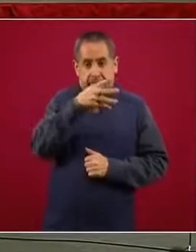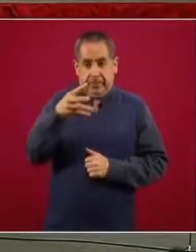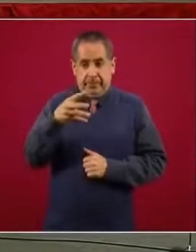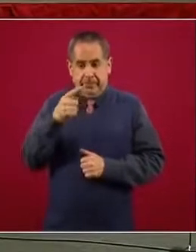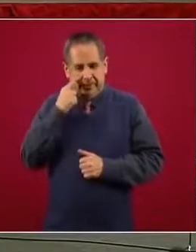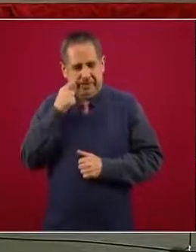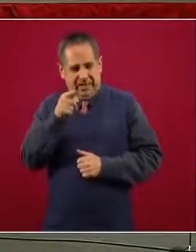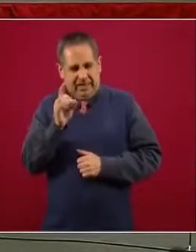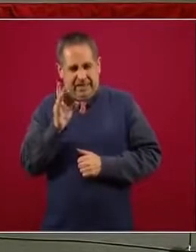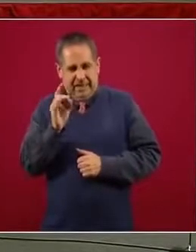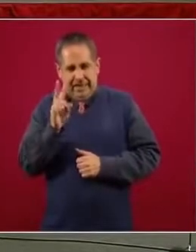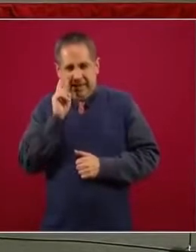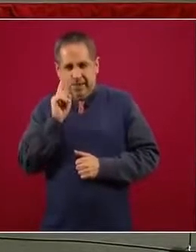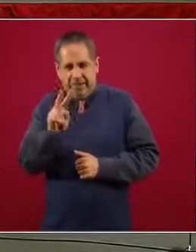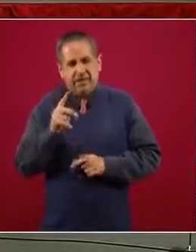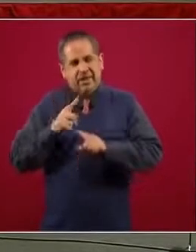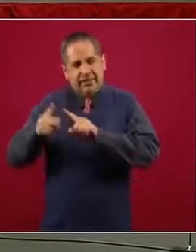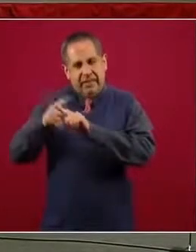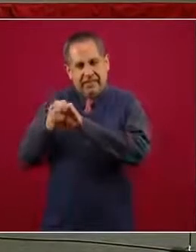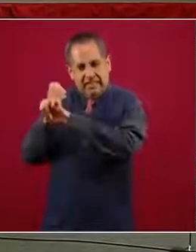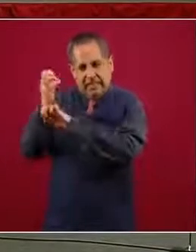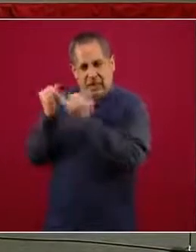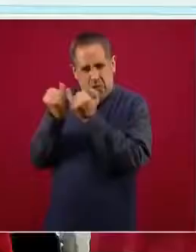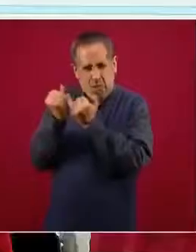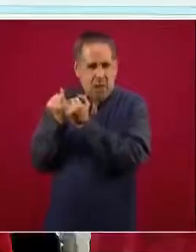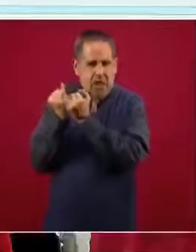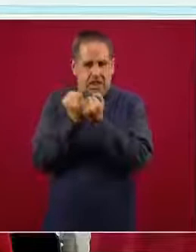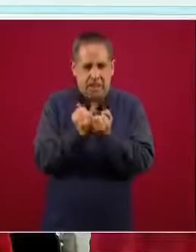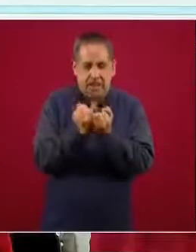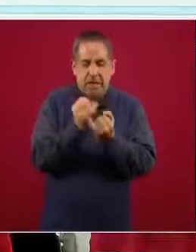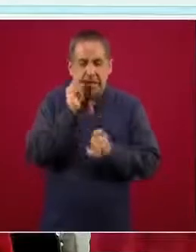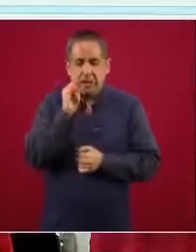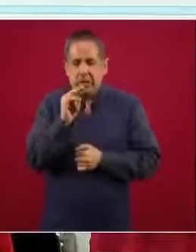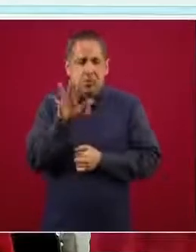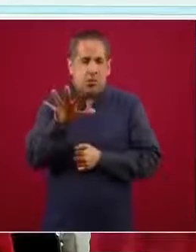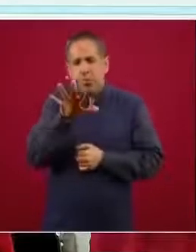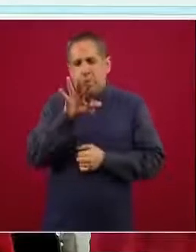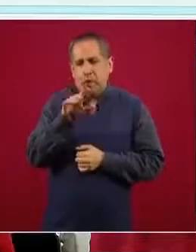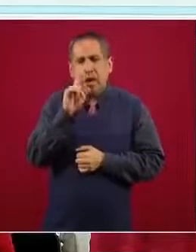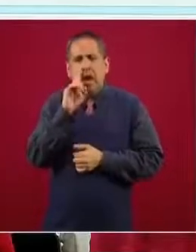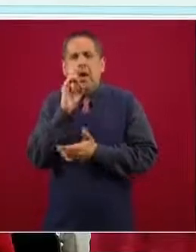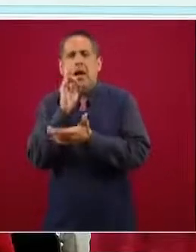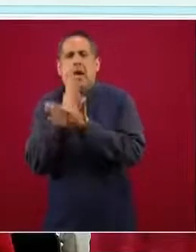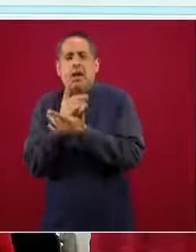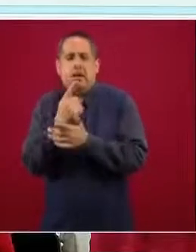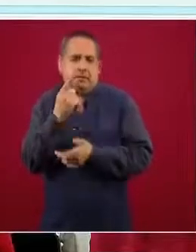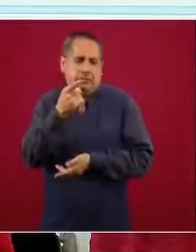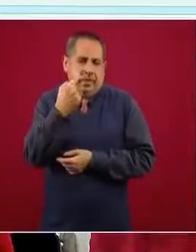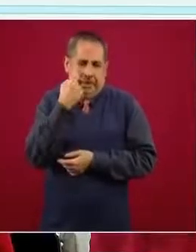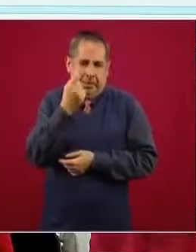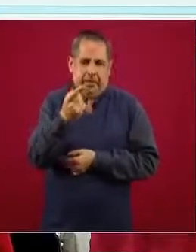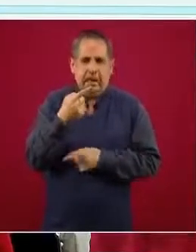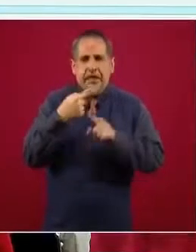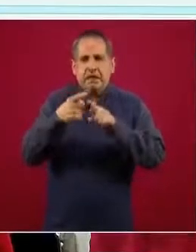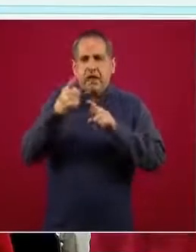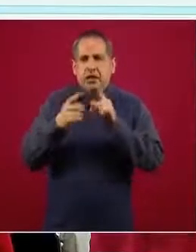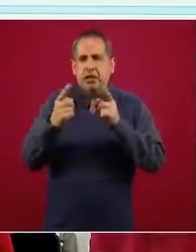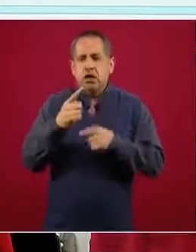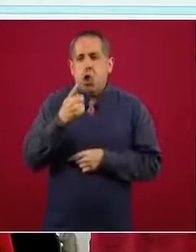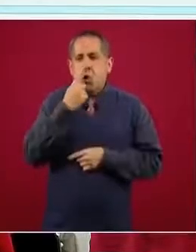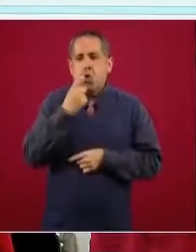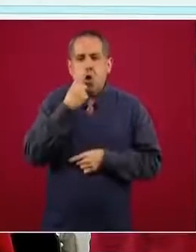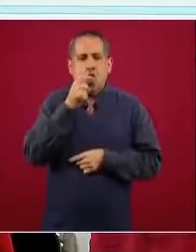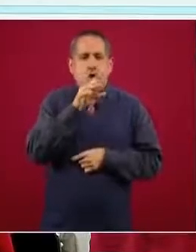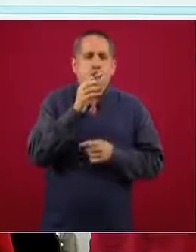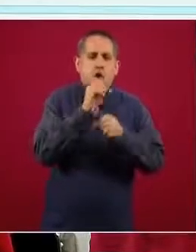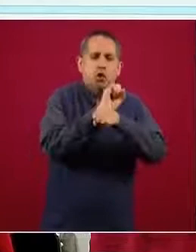lo hemos estado presentando en diferentes estados. Aquí la interpretación más sencilla y directa es, ustedes ven diferentes escalas del color